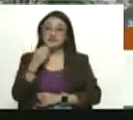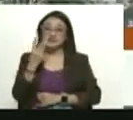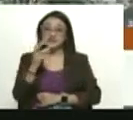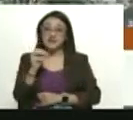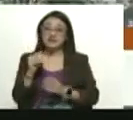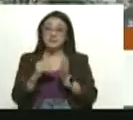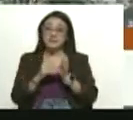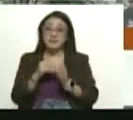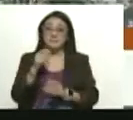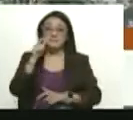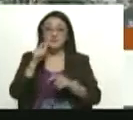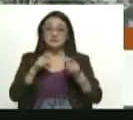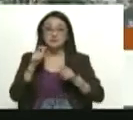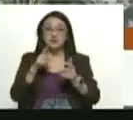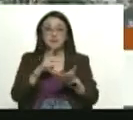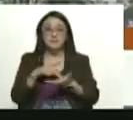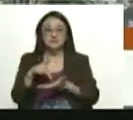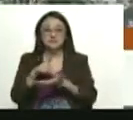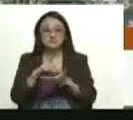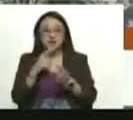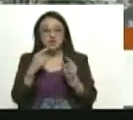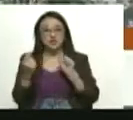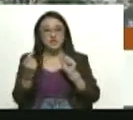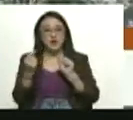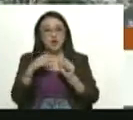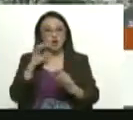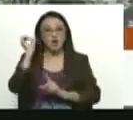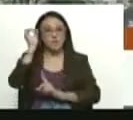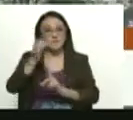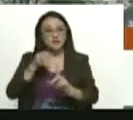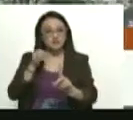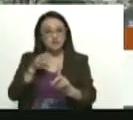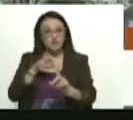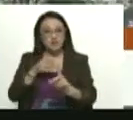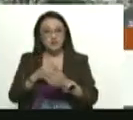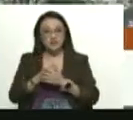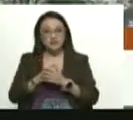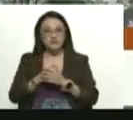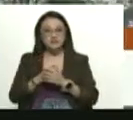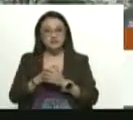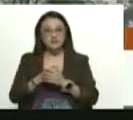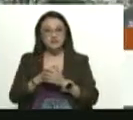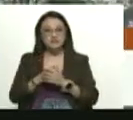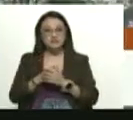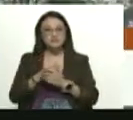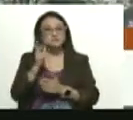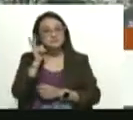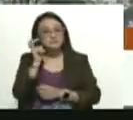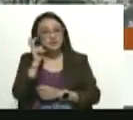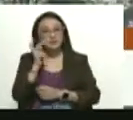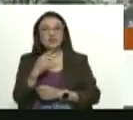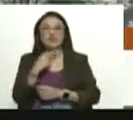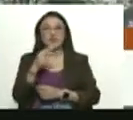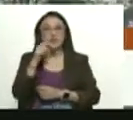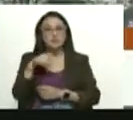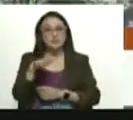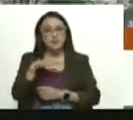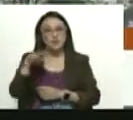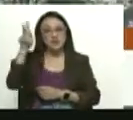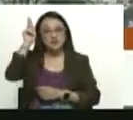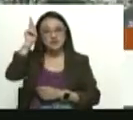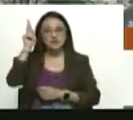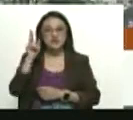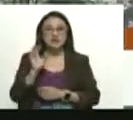30.000 personas participaron en los diálogos amazónicos, en los que escuchamos la voz de los pueblos